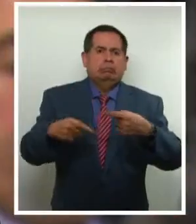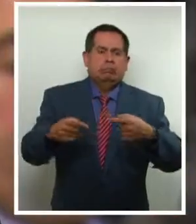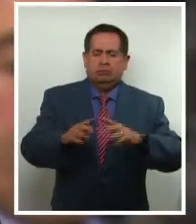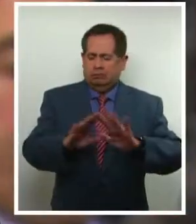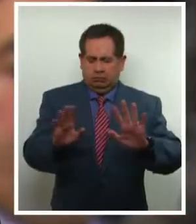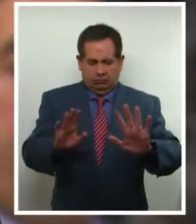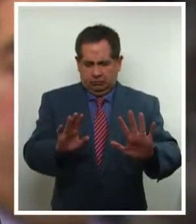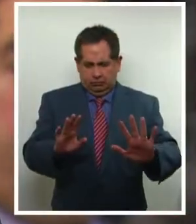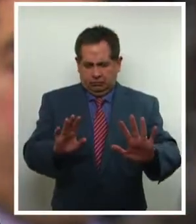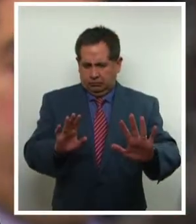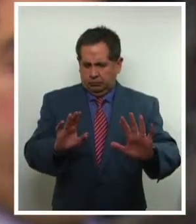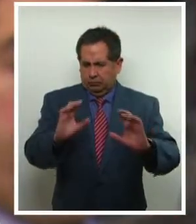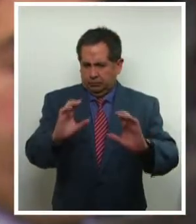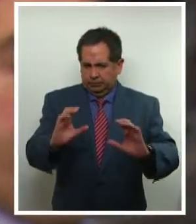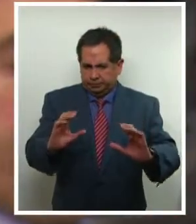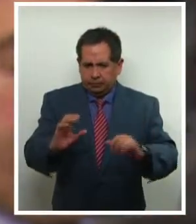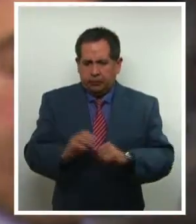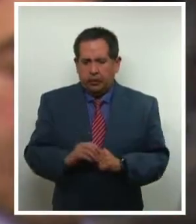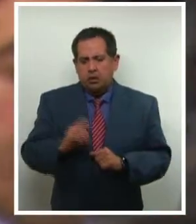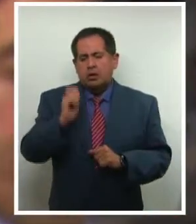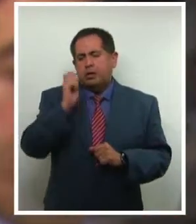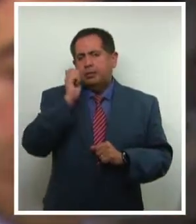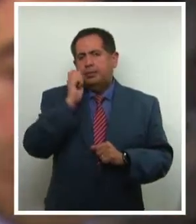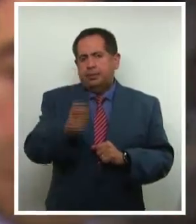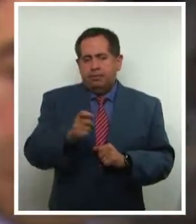Es decir, me refiero a que